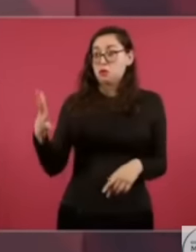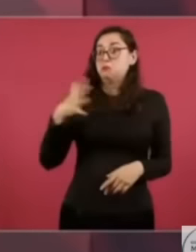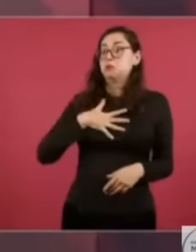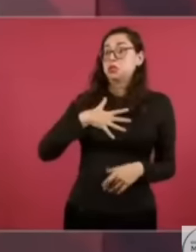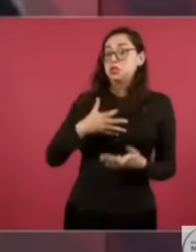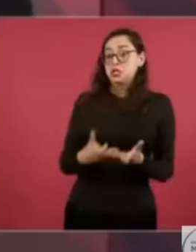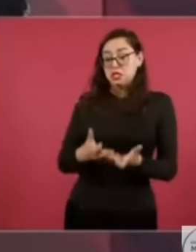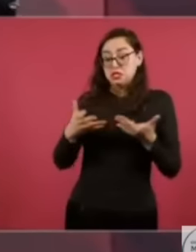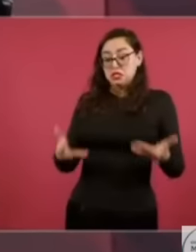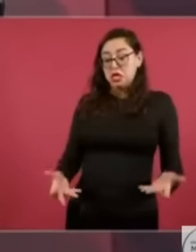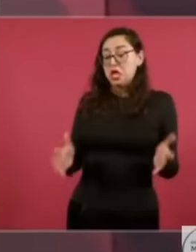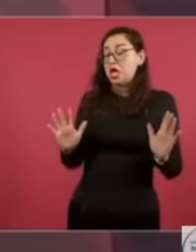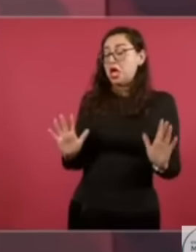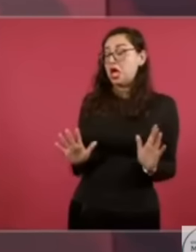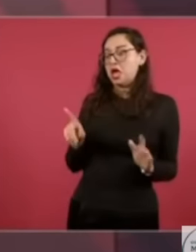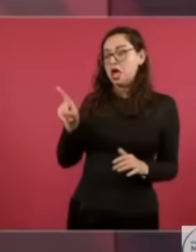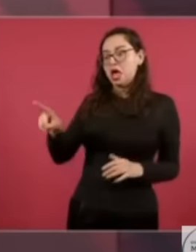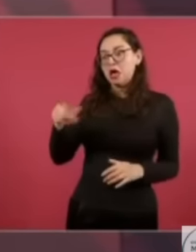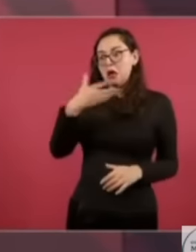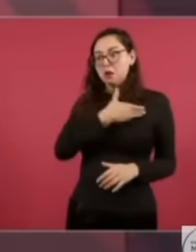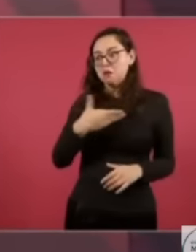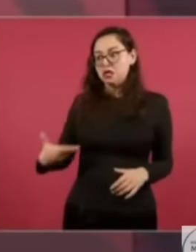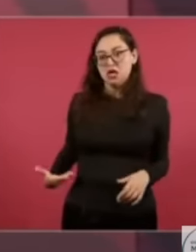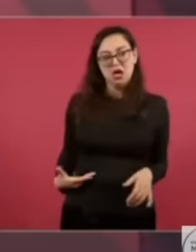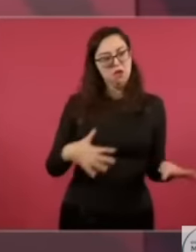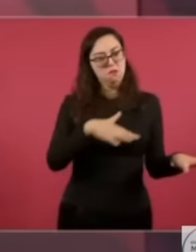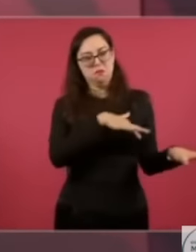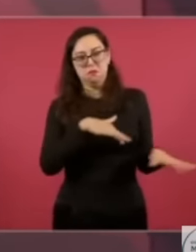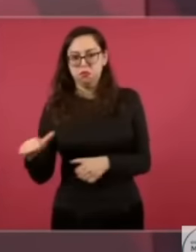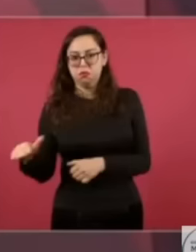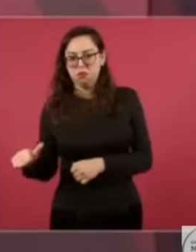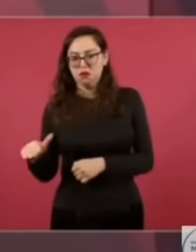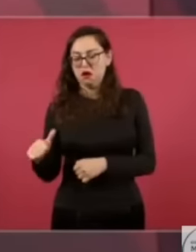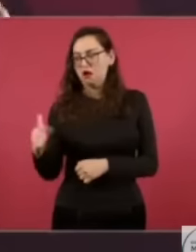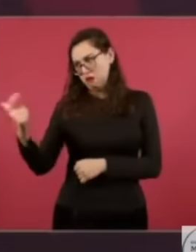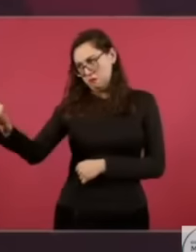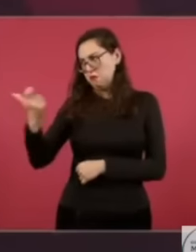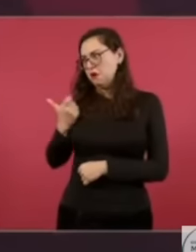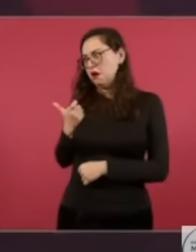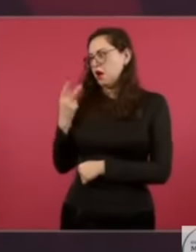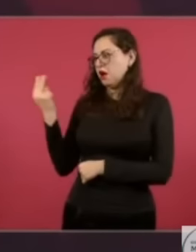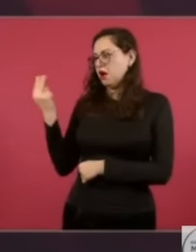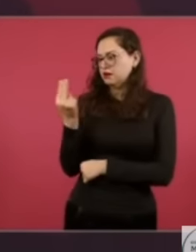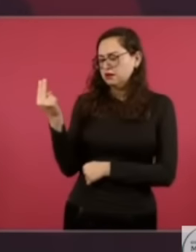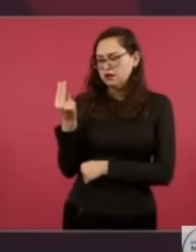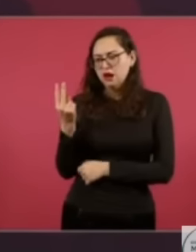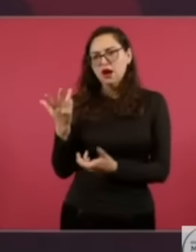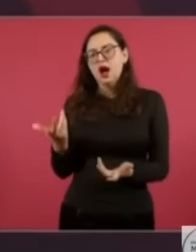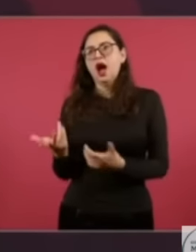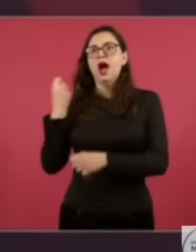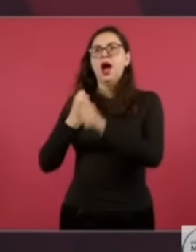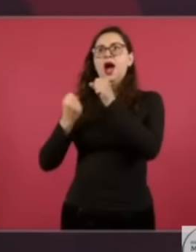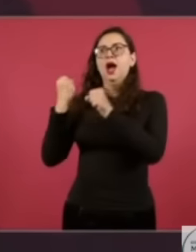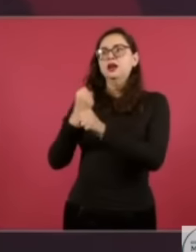un terreno que supuestamente se afectó en